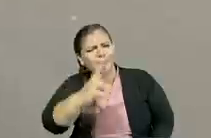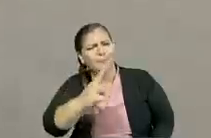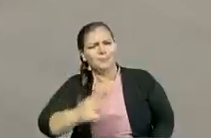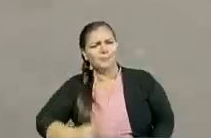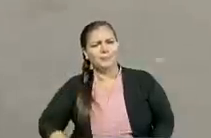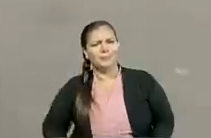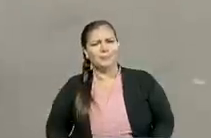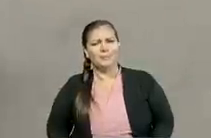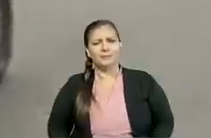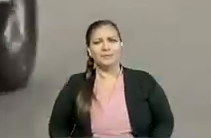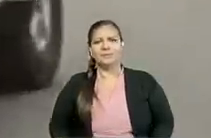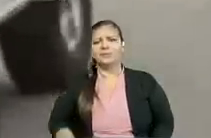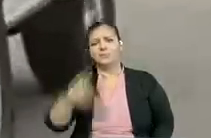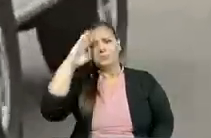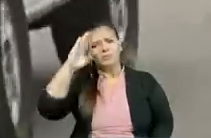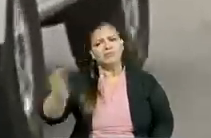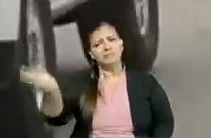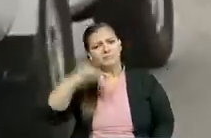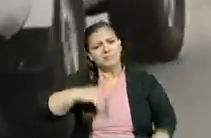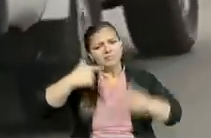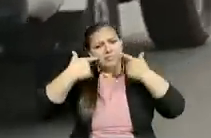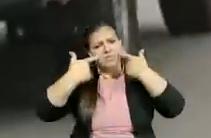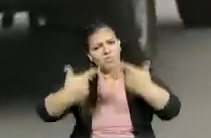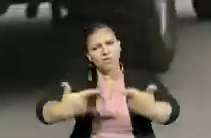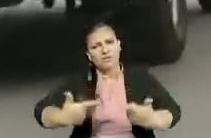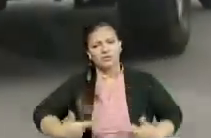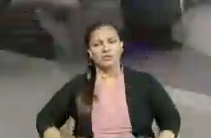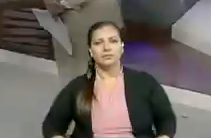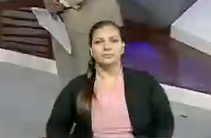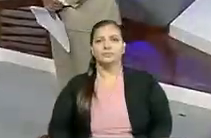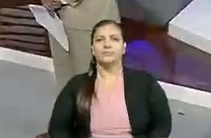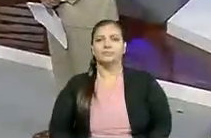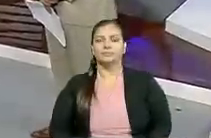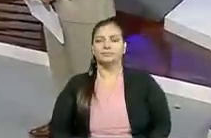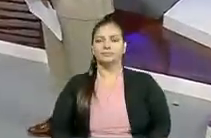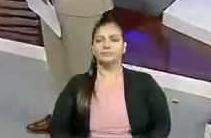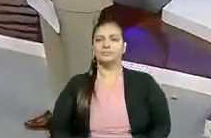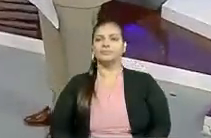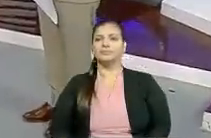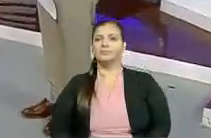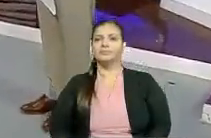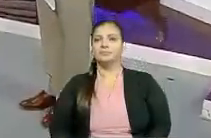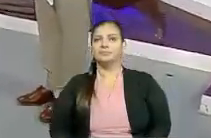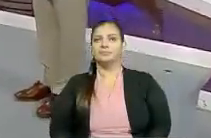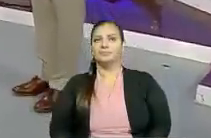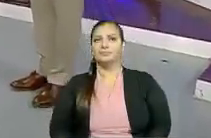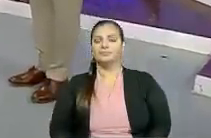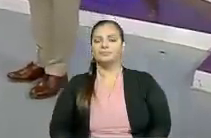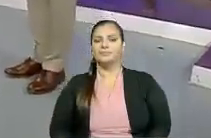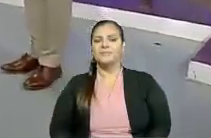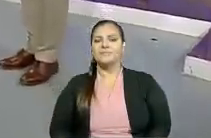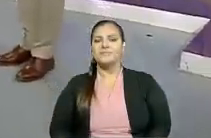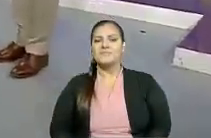poquito más. A partir de la 1 de la mañana, esto es un desastre aquí. Informó José Morales.